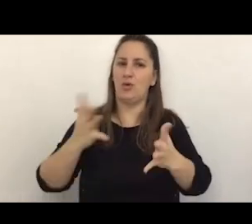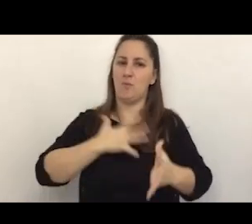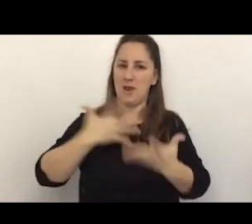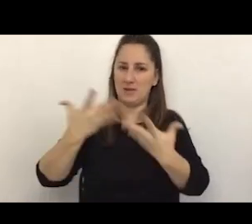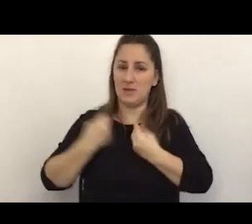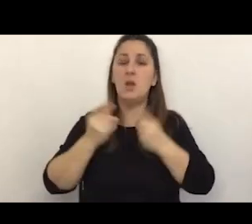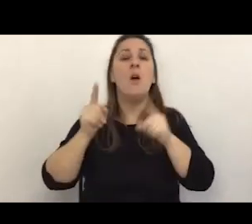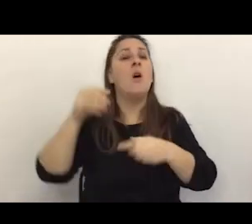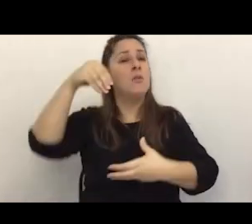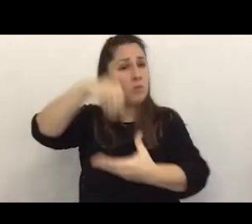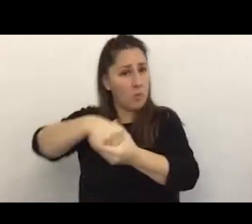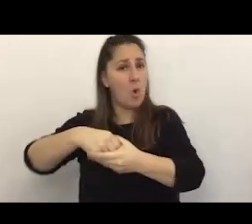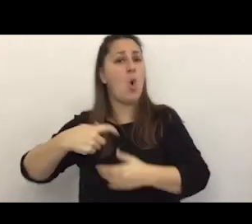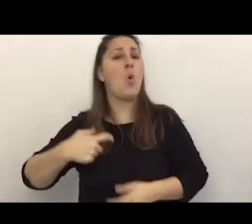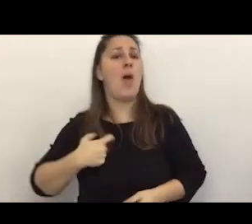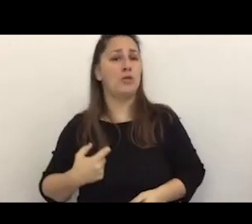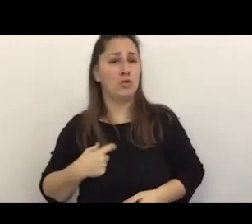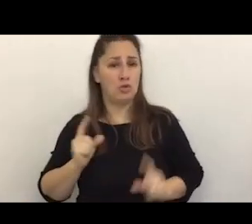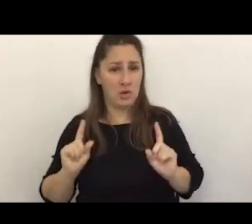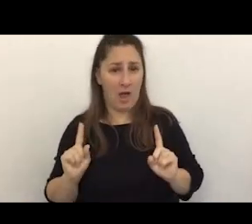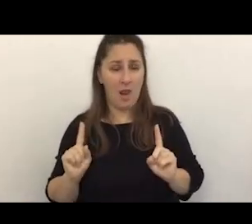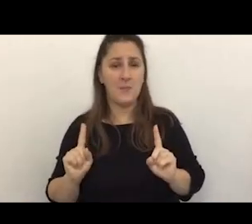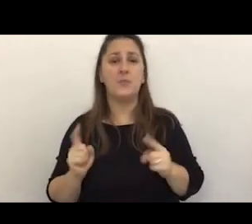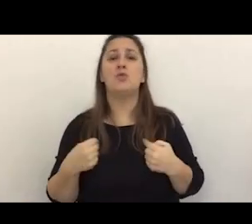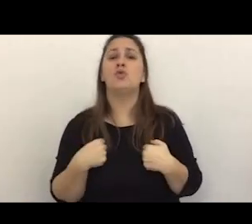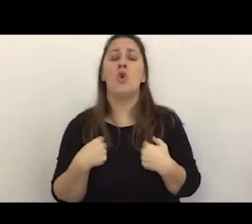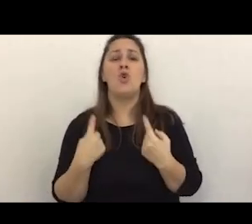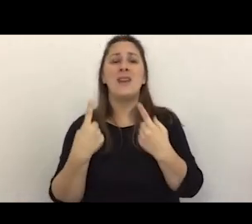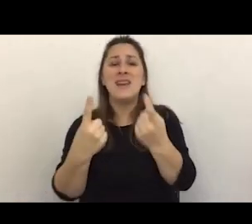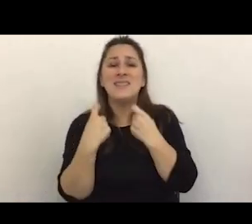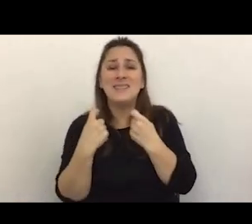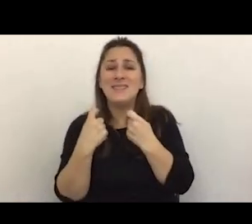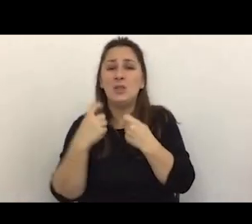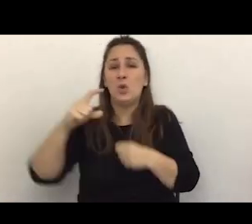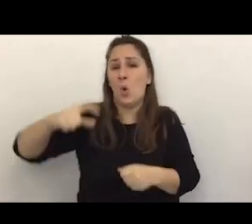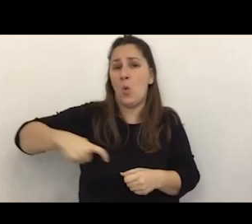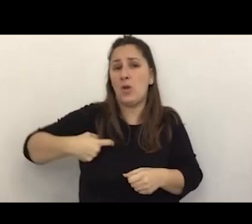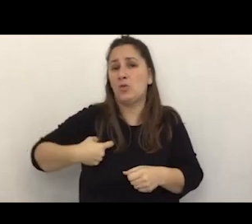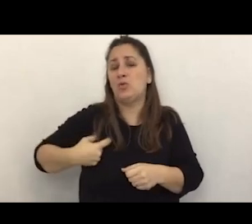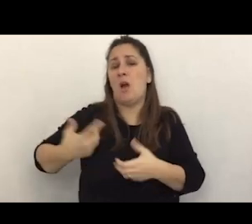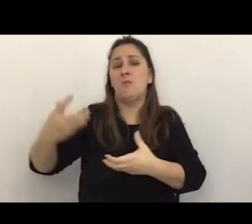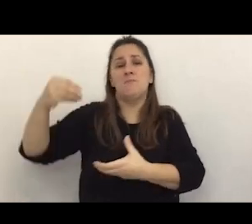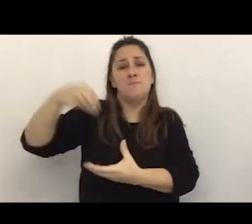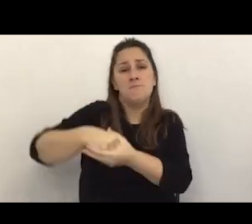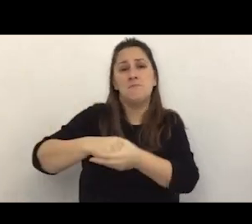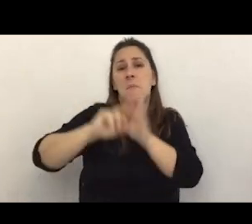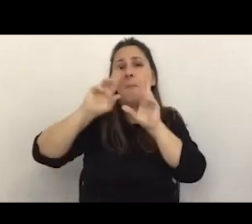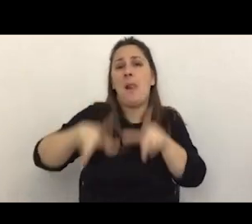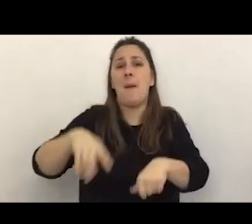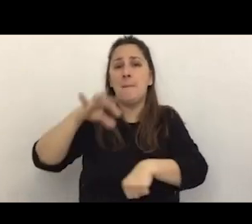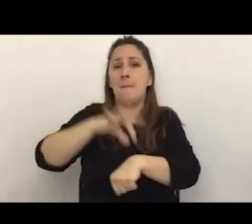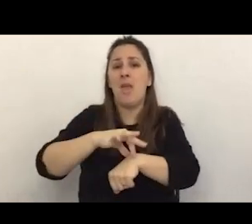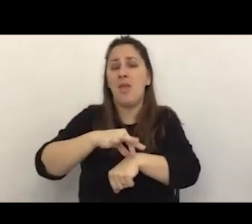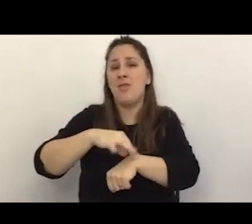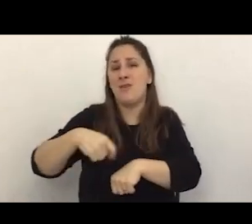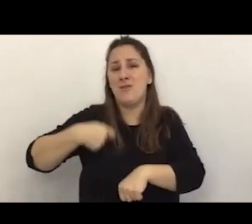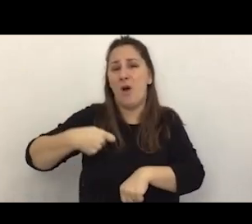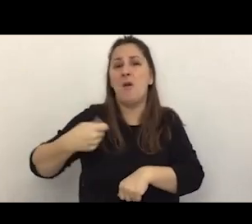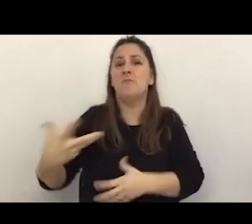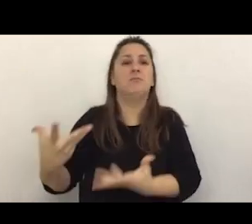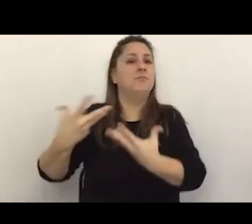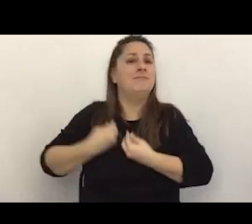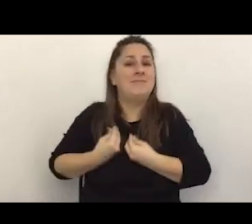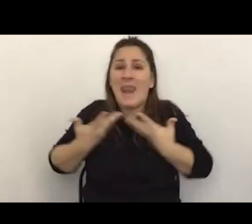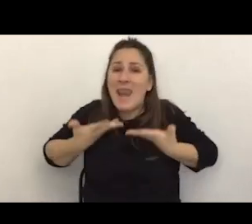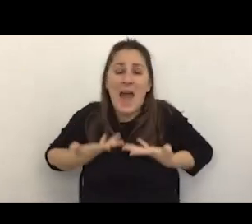salud. O sea, bueno, necesito una cobertura de salud en un plan médico para aquellos casos en el cual por naturaleza